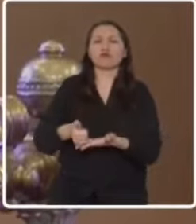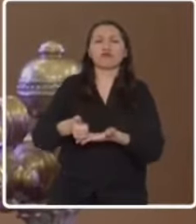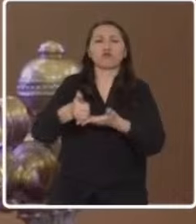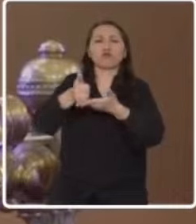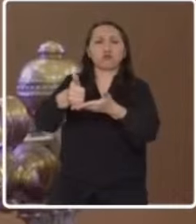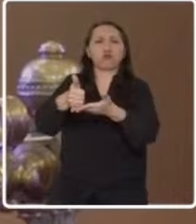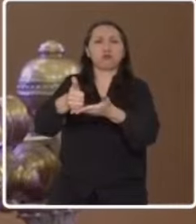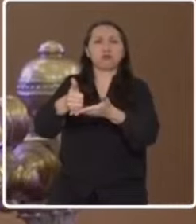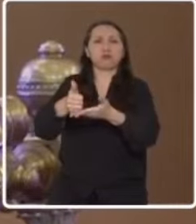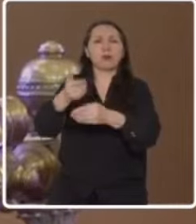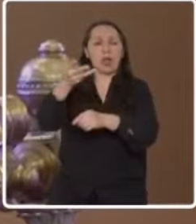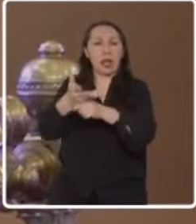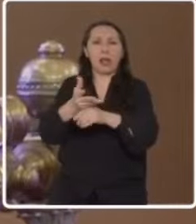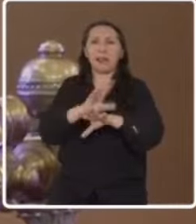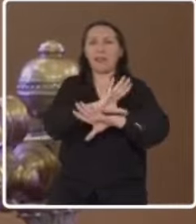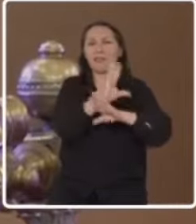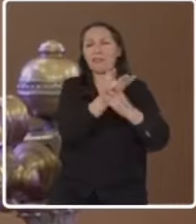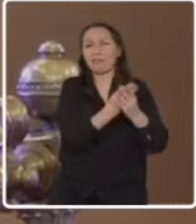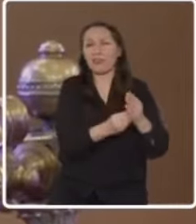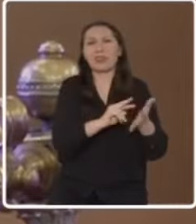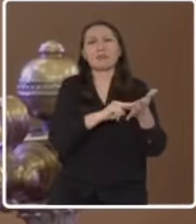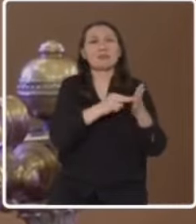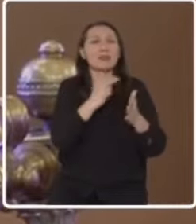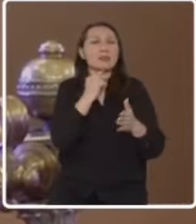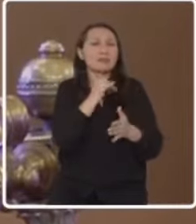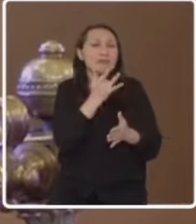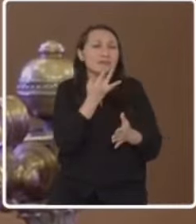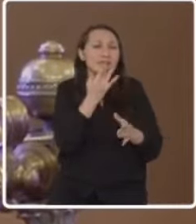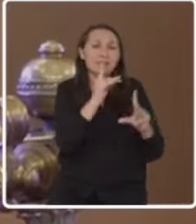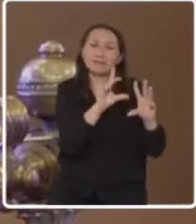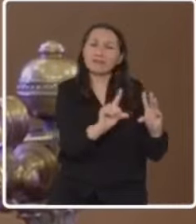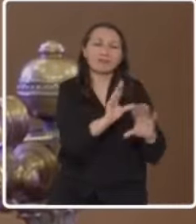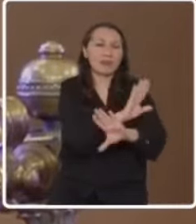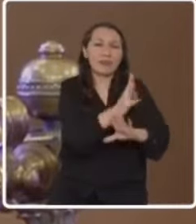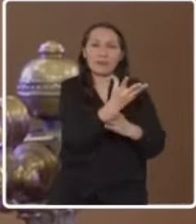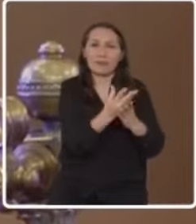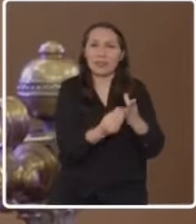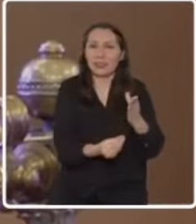grandeza, que cesen las pequeñeces